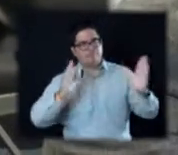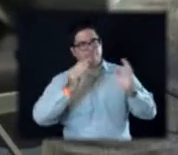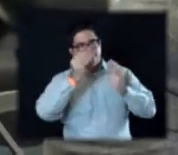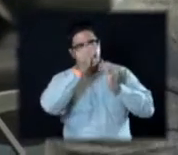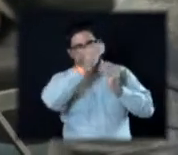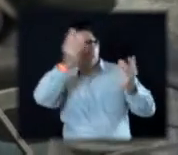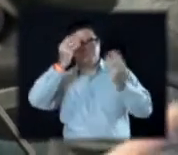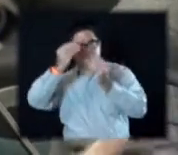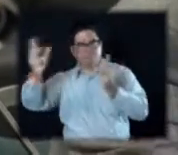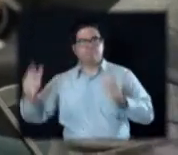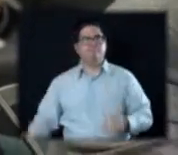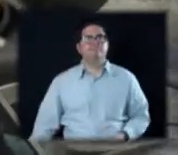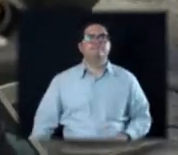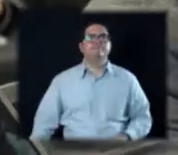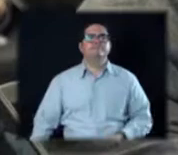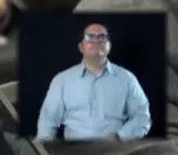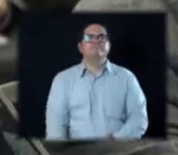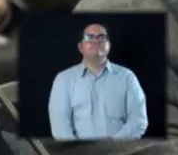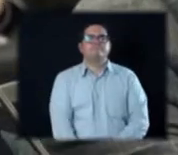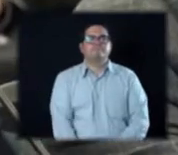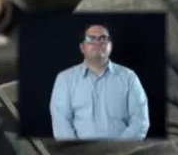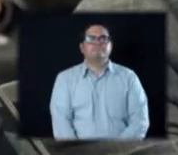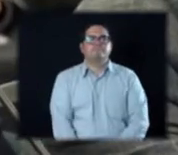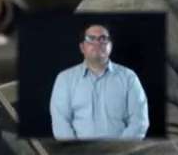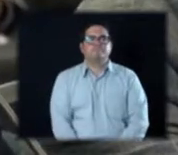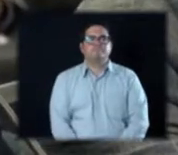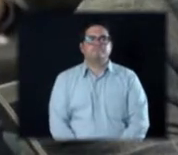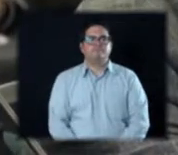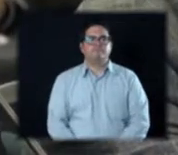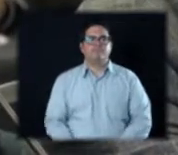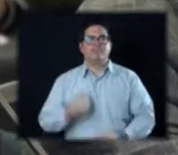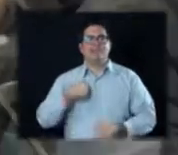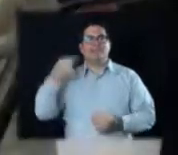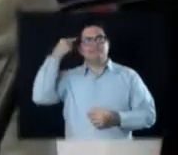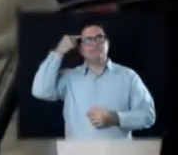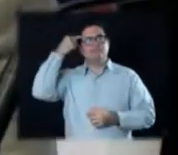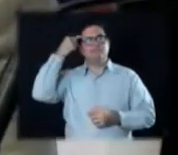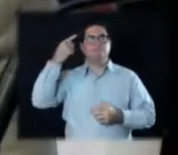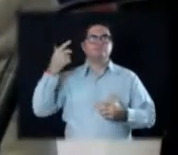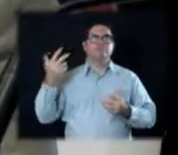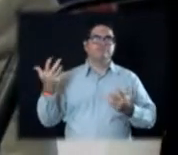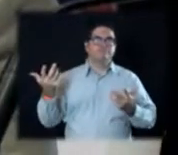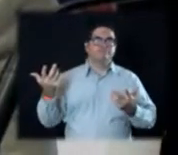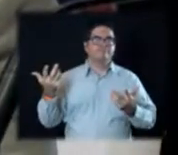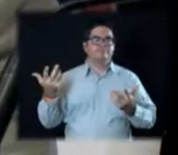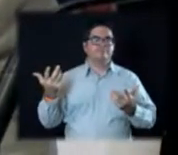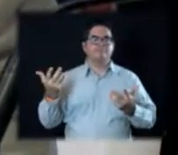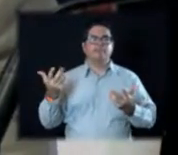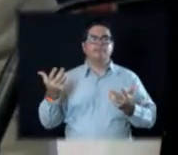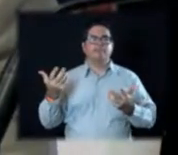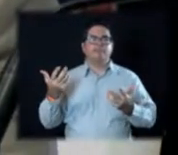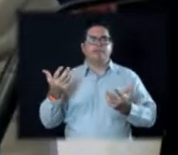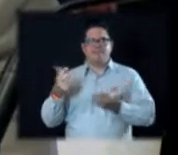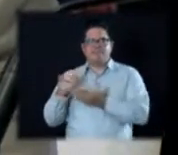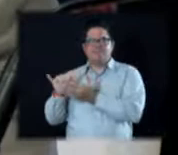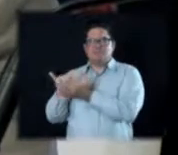actualizada y divulgarla públicamente a todas las personas interesadas. Me parece que esto